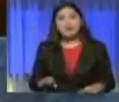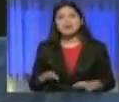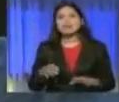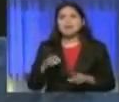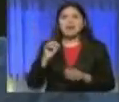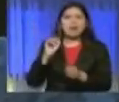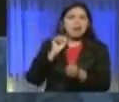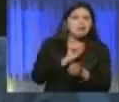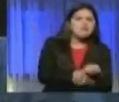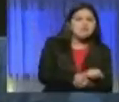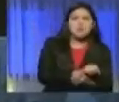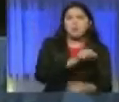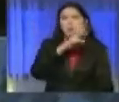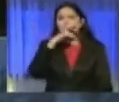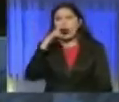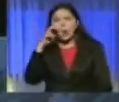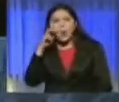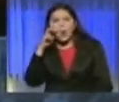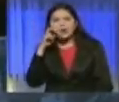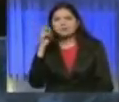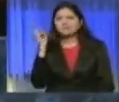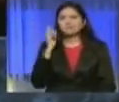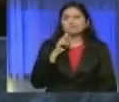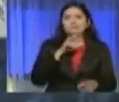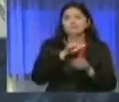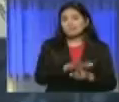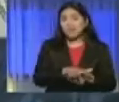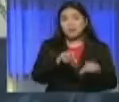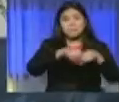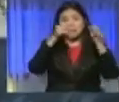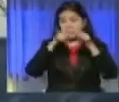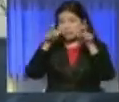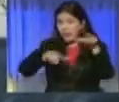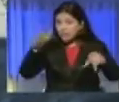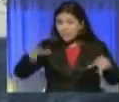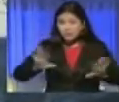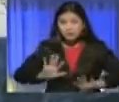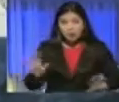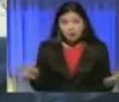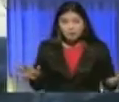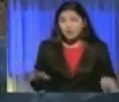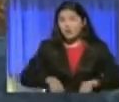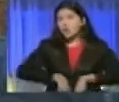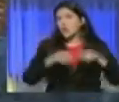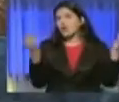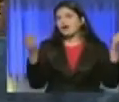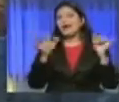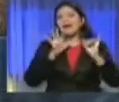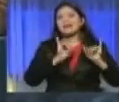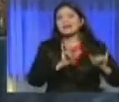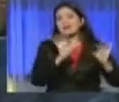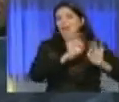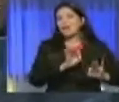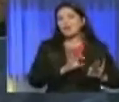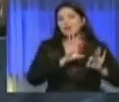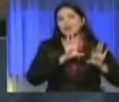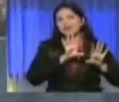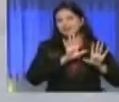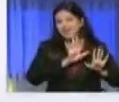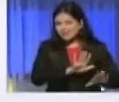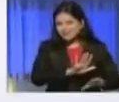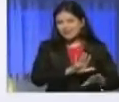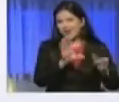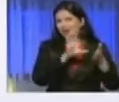esclavismo, droga, prostitución, destrucción humana. Destrucción es el modelo capitalista de las mafias.